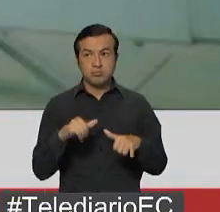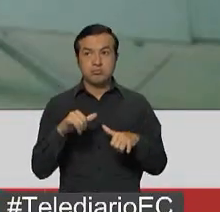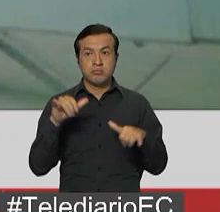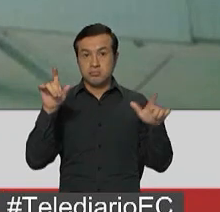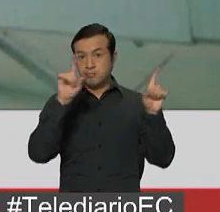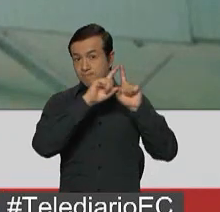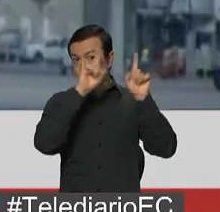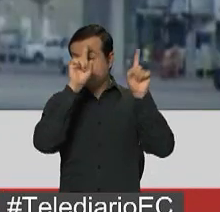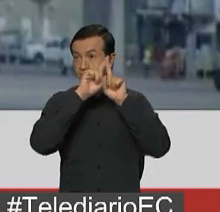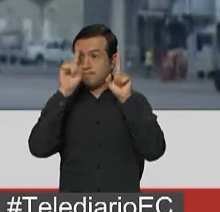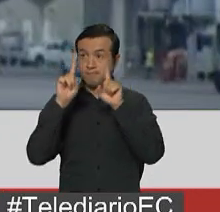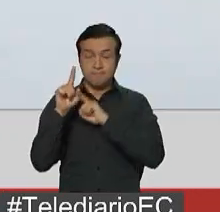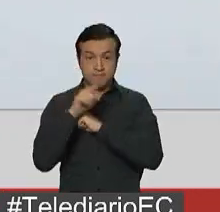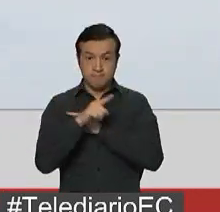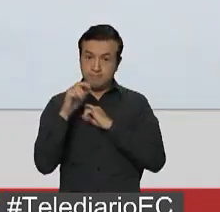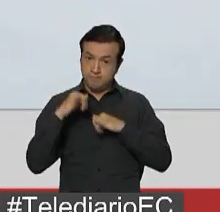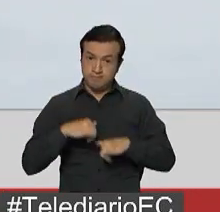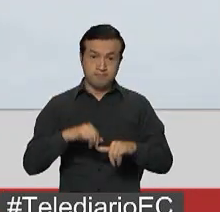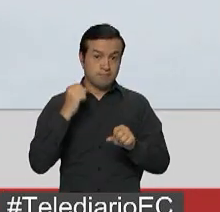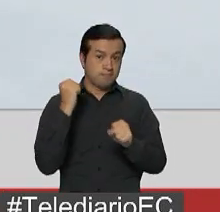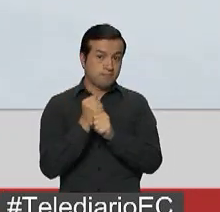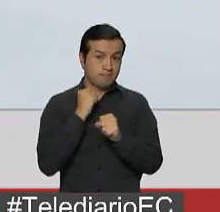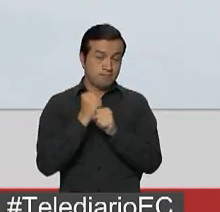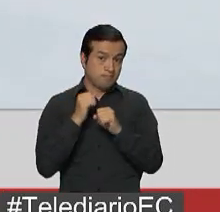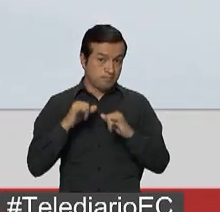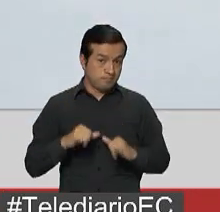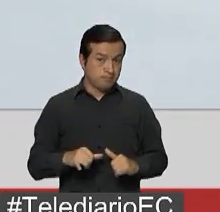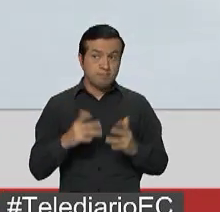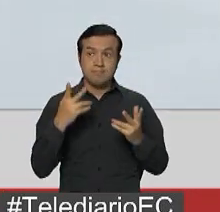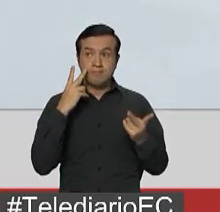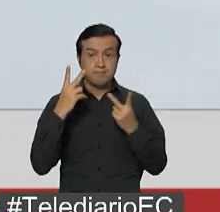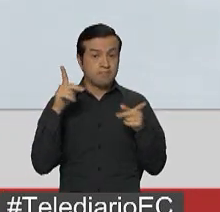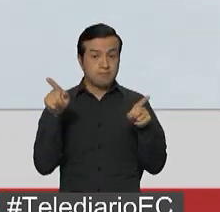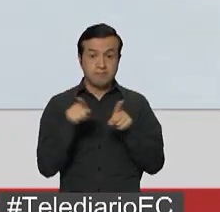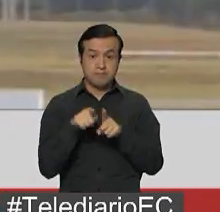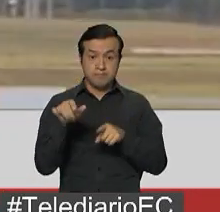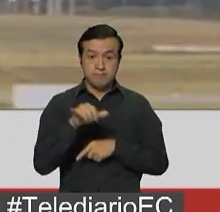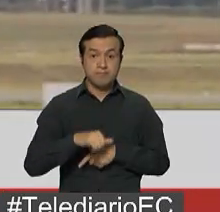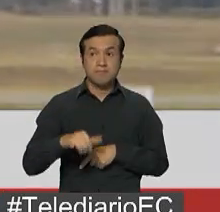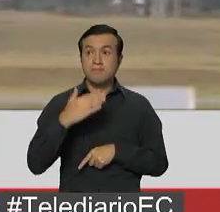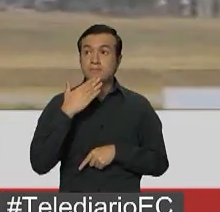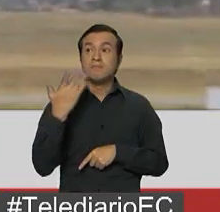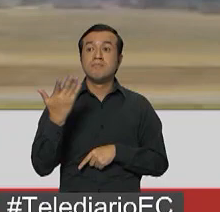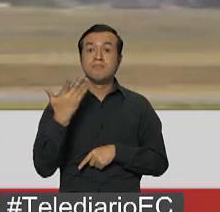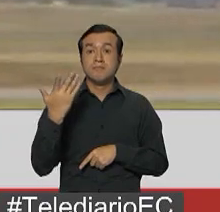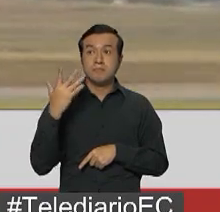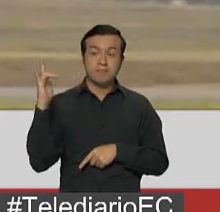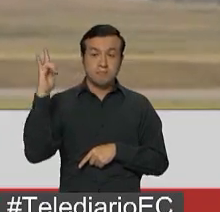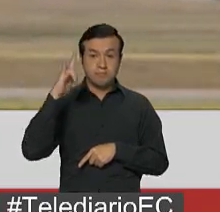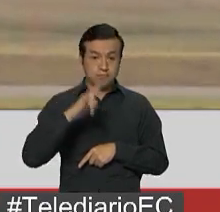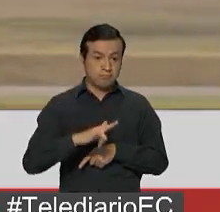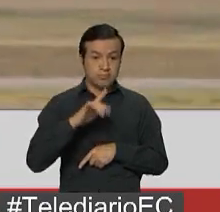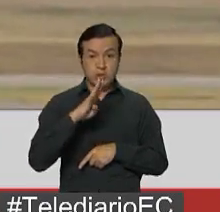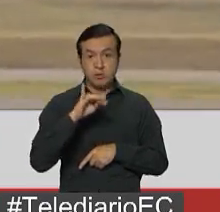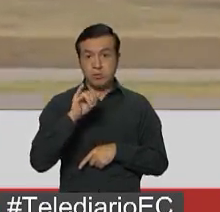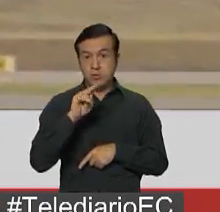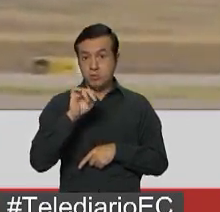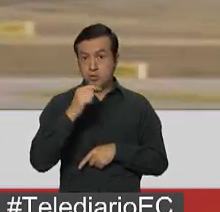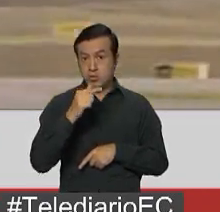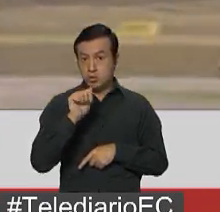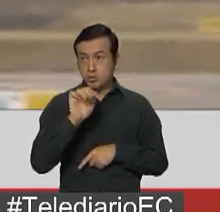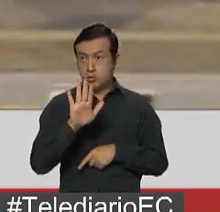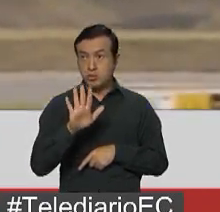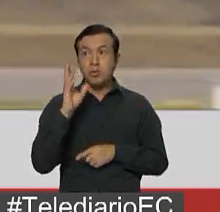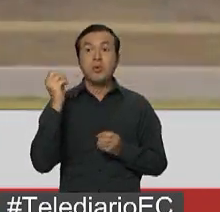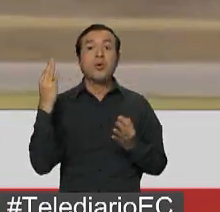aerolíneas puedan continuar operando el panorama es el mismo si hablamos de constructores como sherpas y boeing éstas han